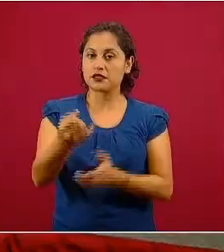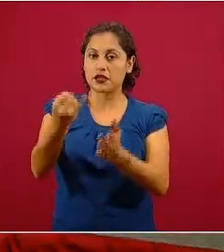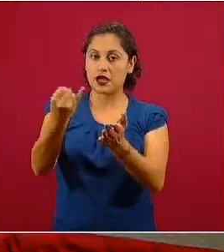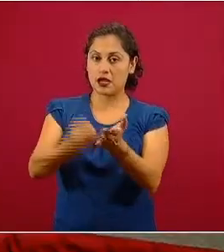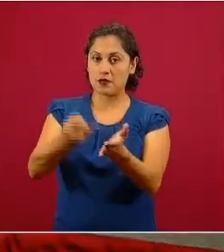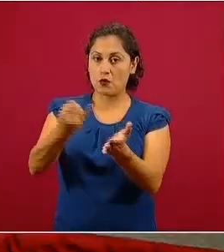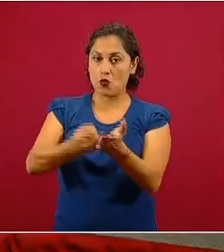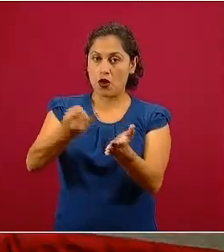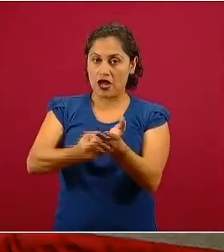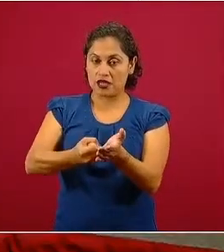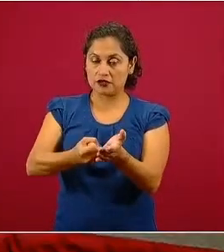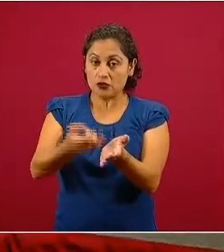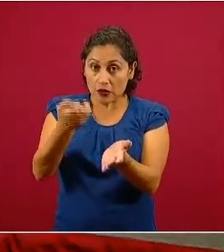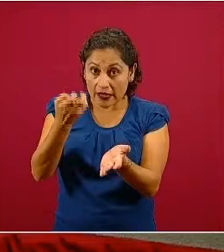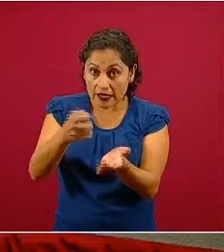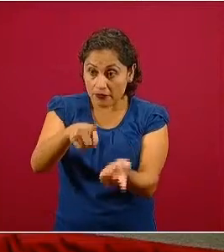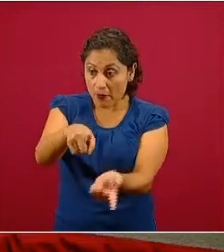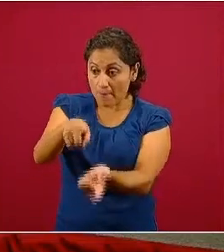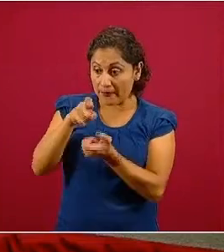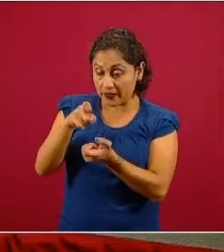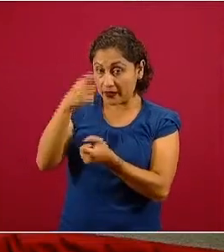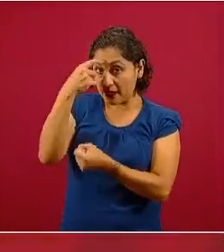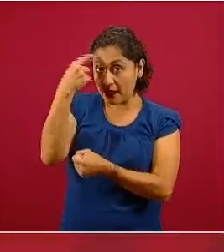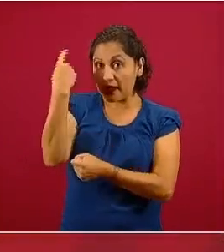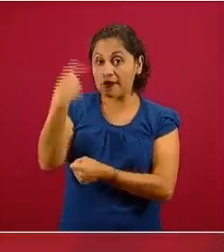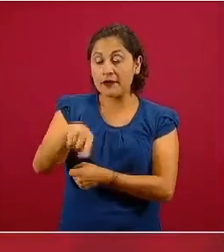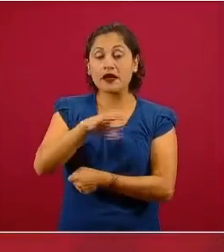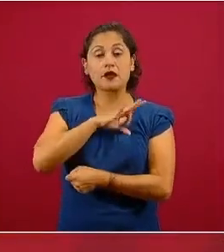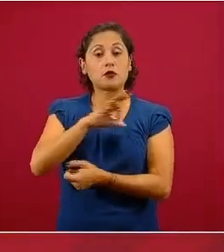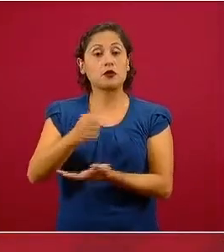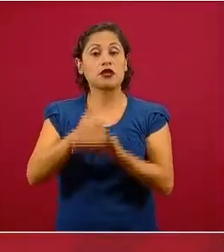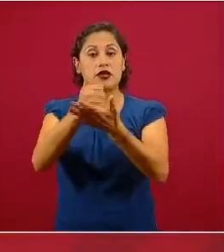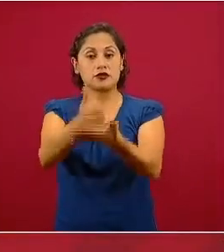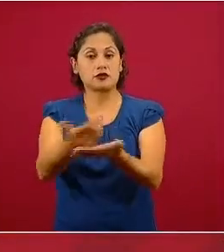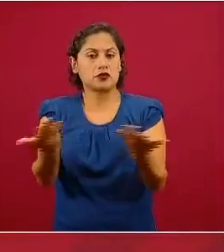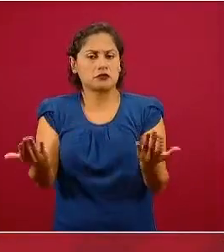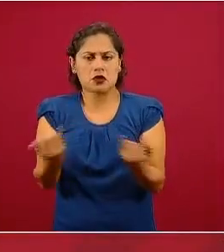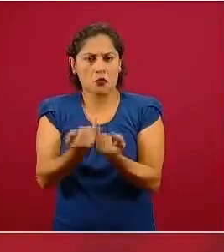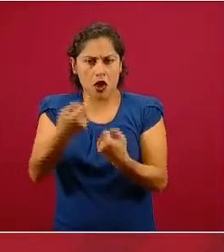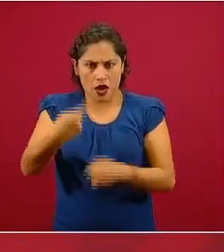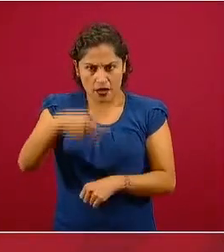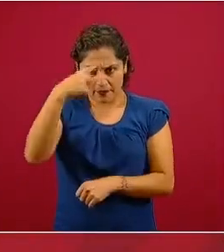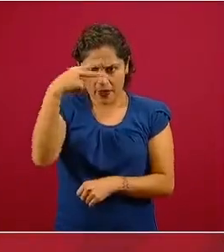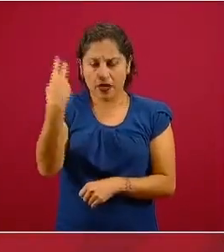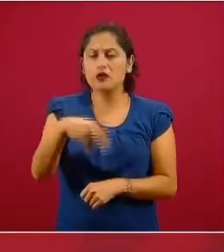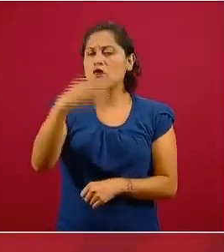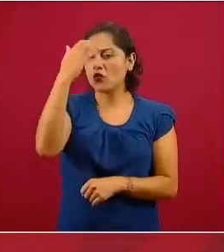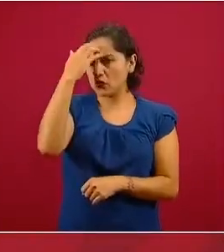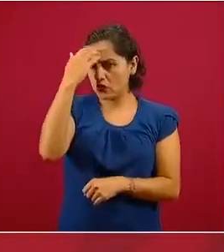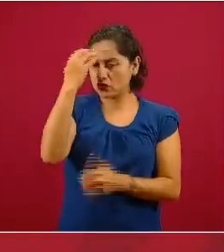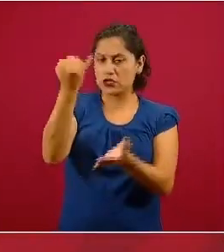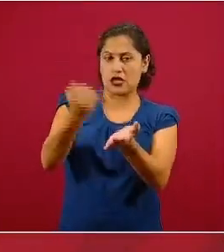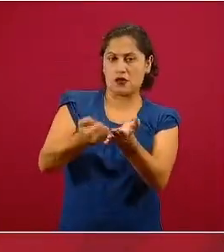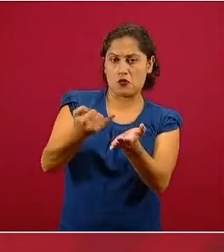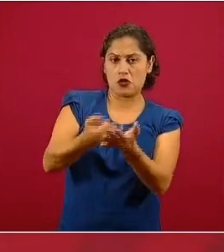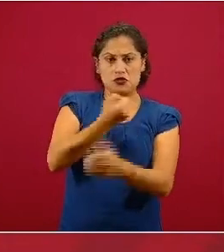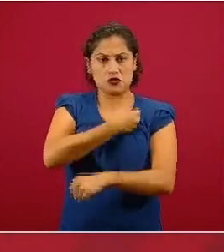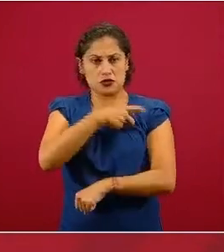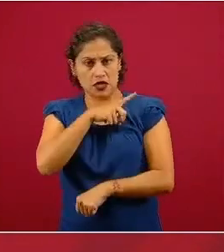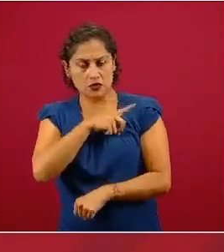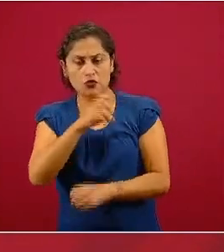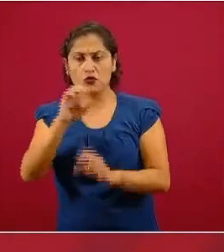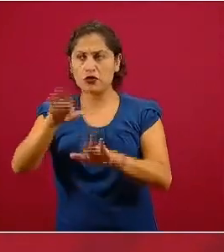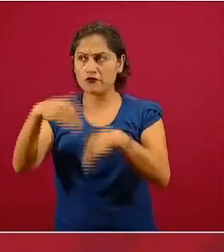impuestos especiales a productos y servicios, como los conocemos en México, impuestos saludables, se les conoce en otras partes del